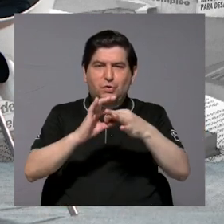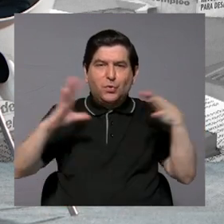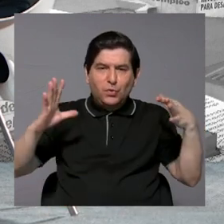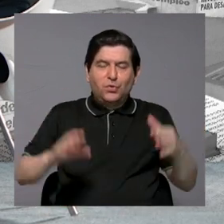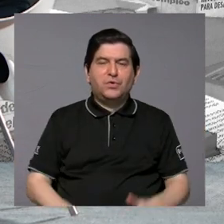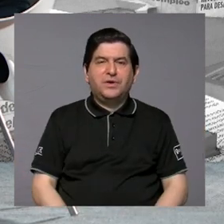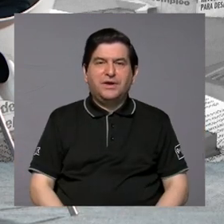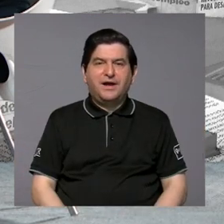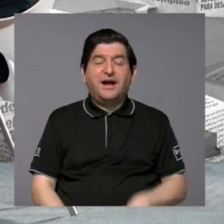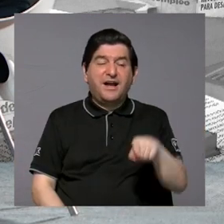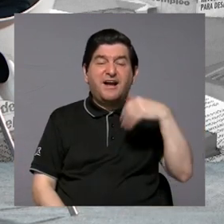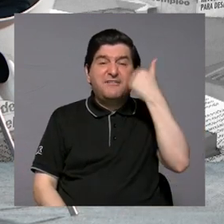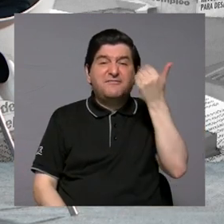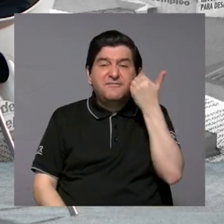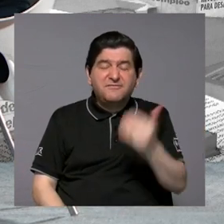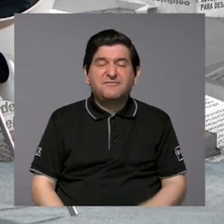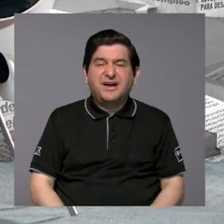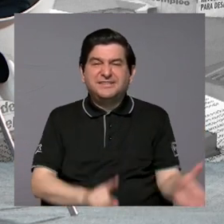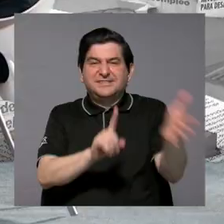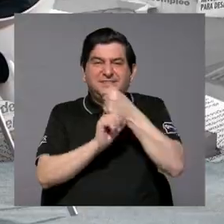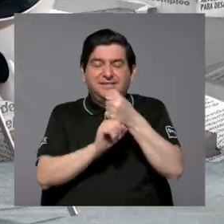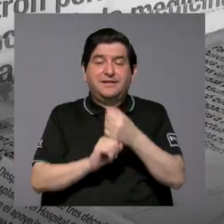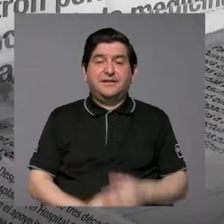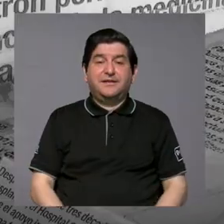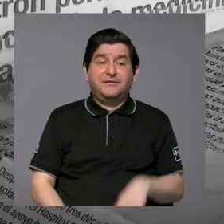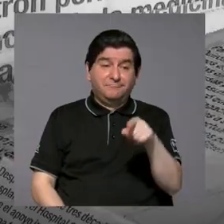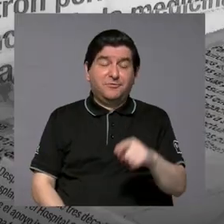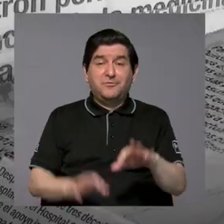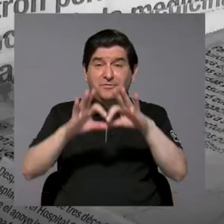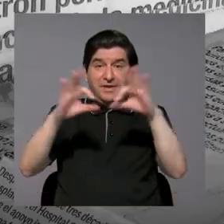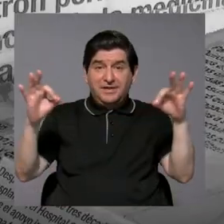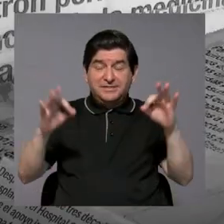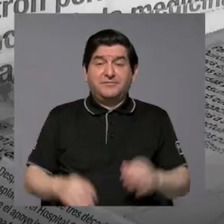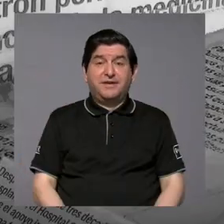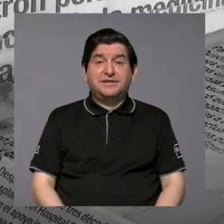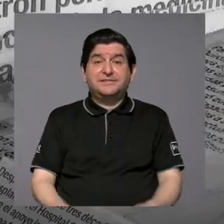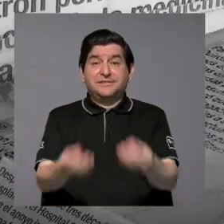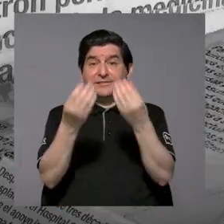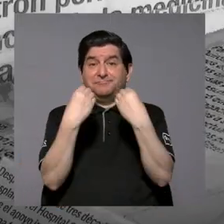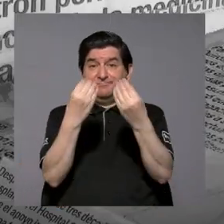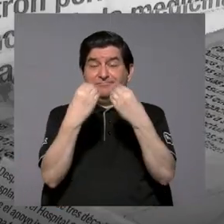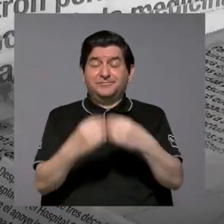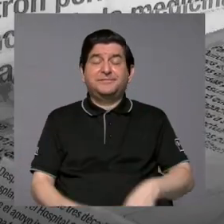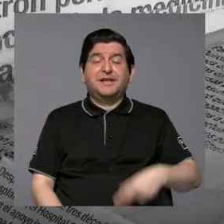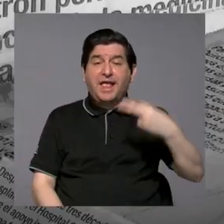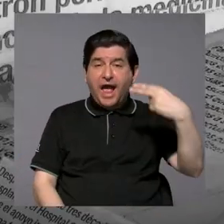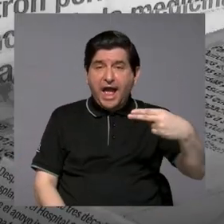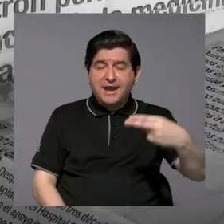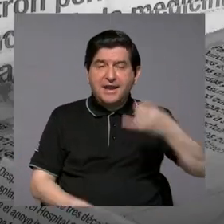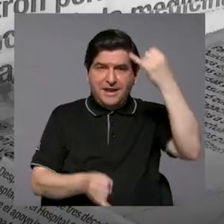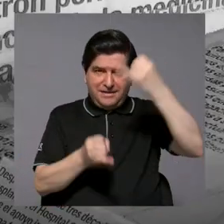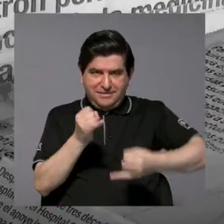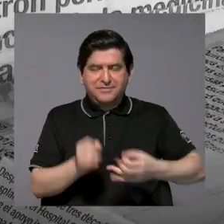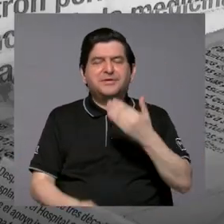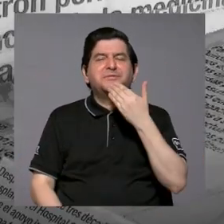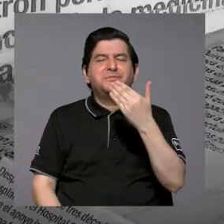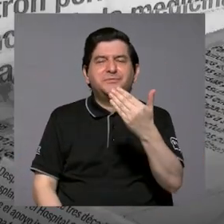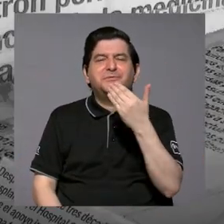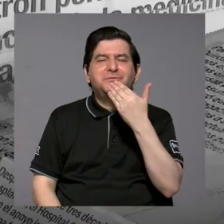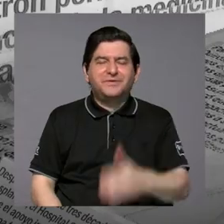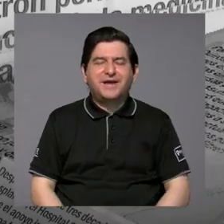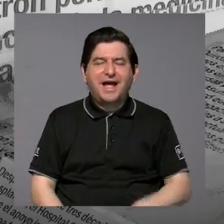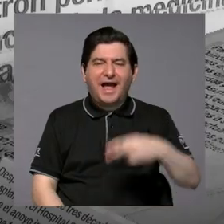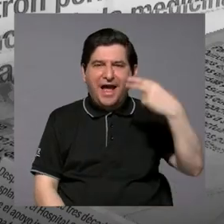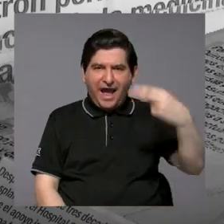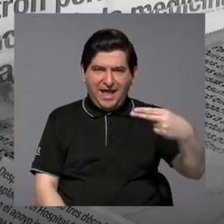desunidos pues entonces somos presa fácil bueno con esas palabras Eh tan alexen adoras de Doña Ania concluimos le damos